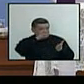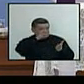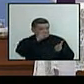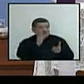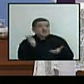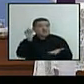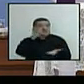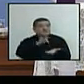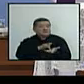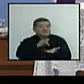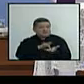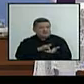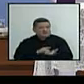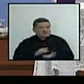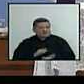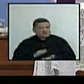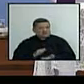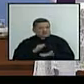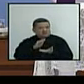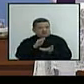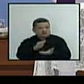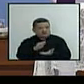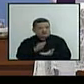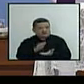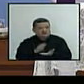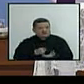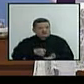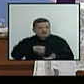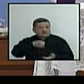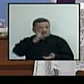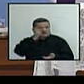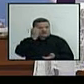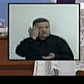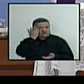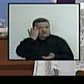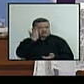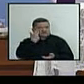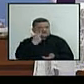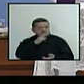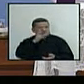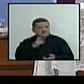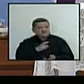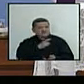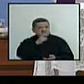en la entrega del Señor que se repite en cada misa.